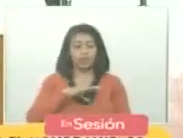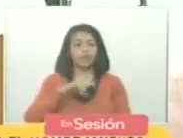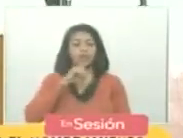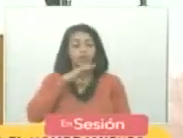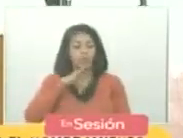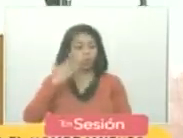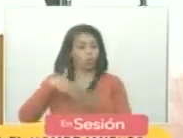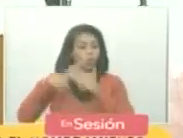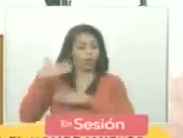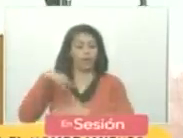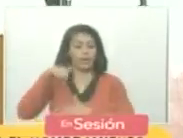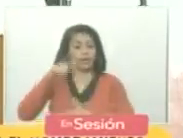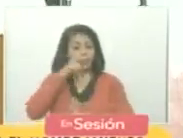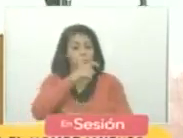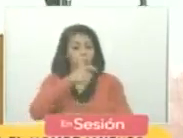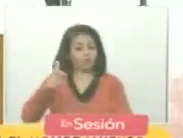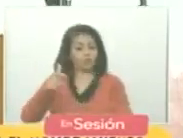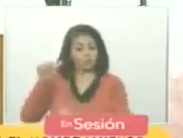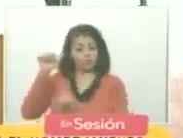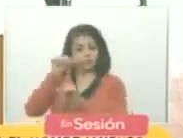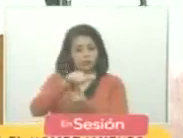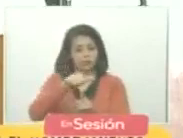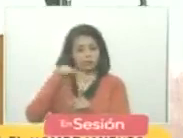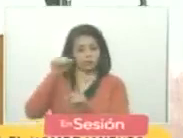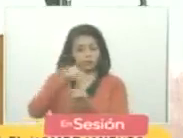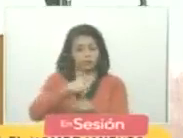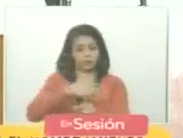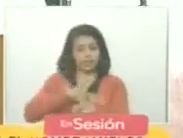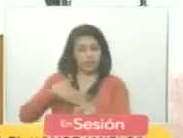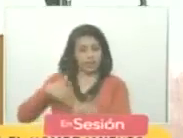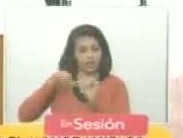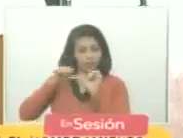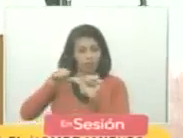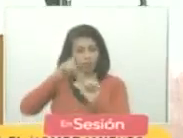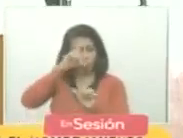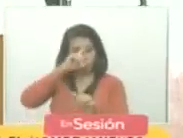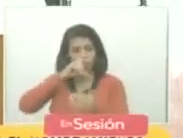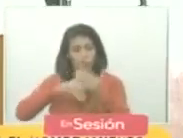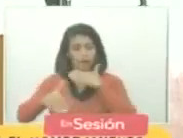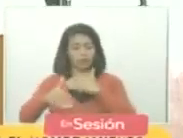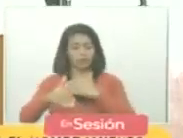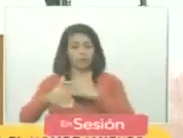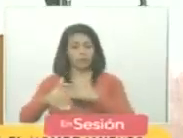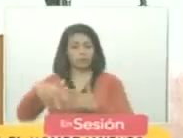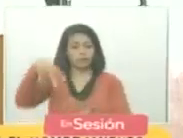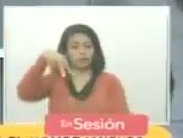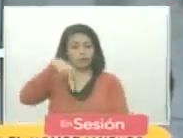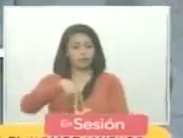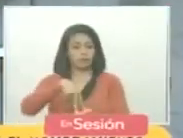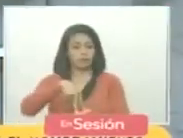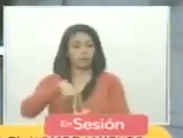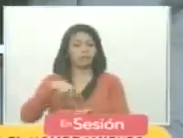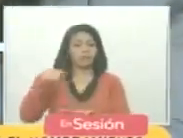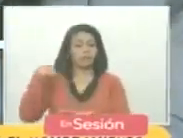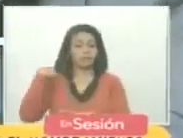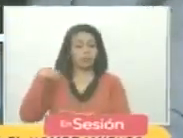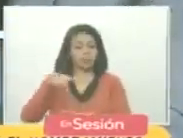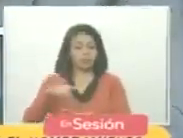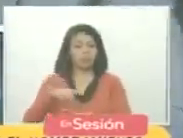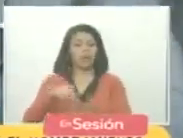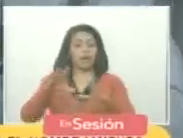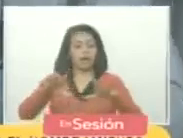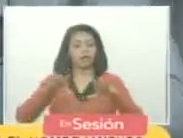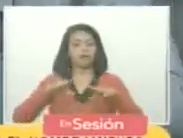historiografía, este pueblo sigue batallando, y los que han pretendido durante varios años colocarlos de pie, tuvieron que